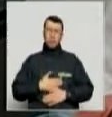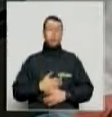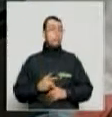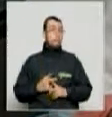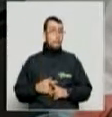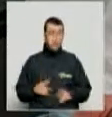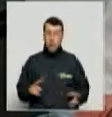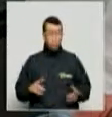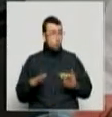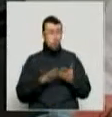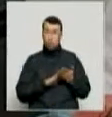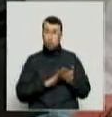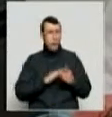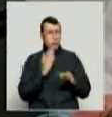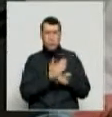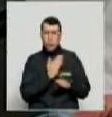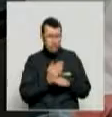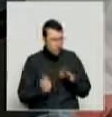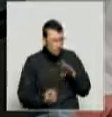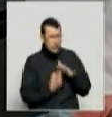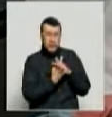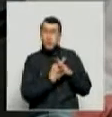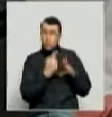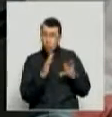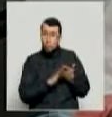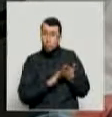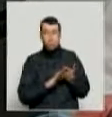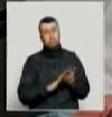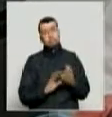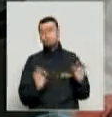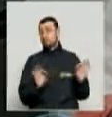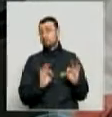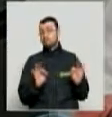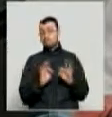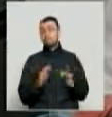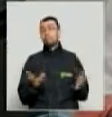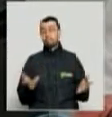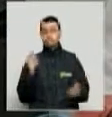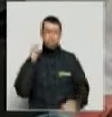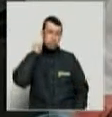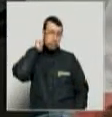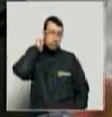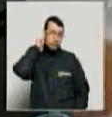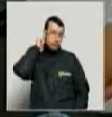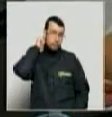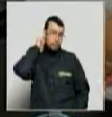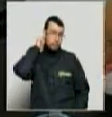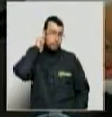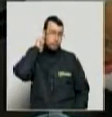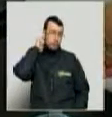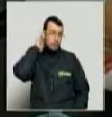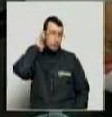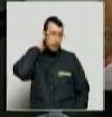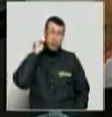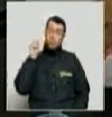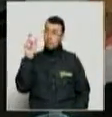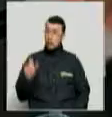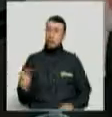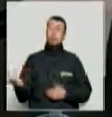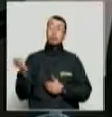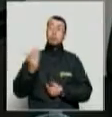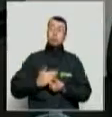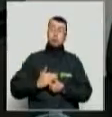analgésico definitivamente no le va a mejorar la presión arterial. Y esa es la persona que nos está llegando con un derrame